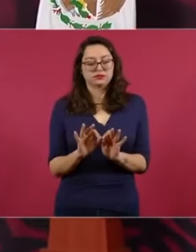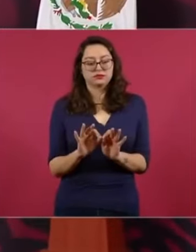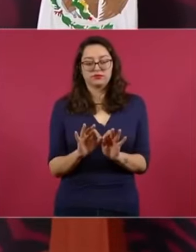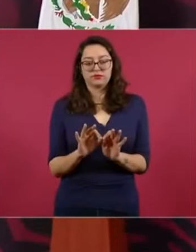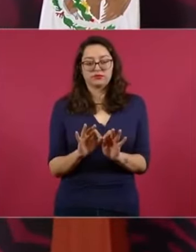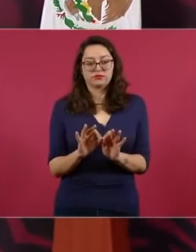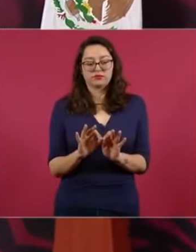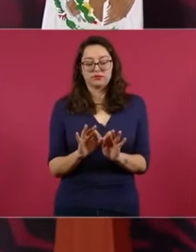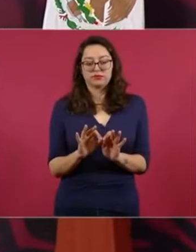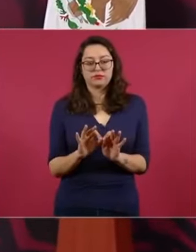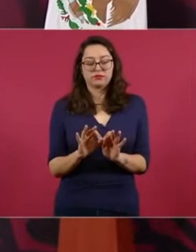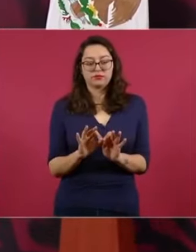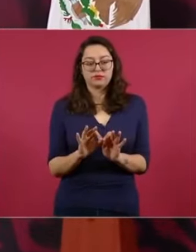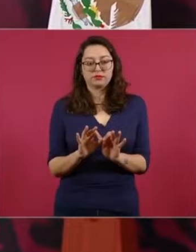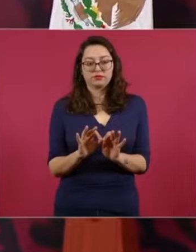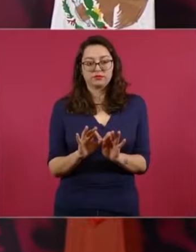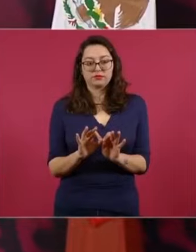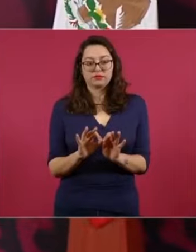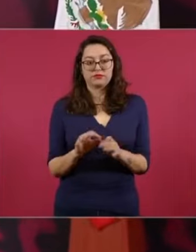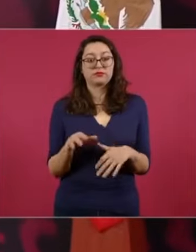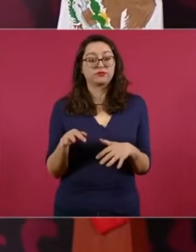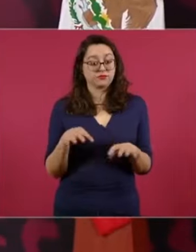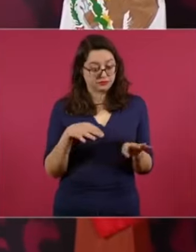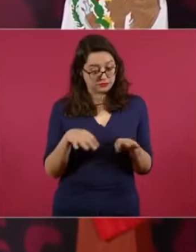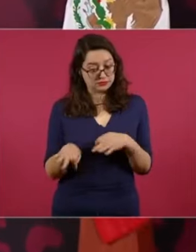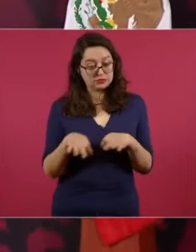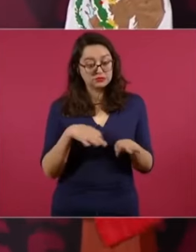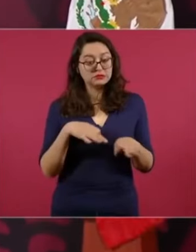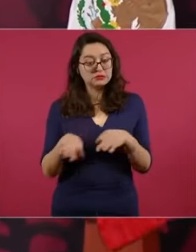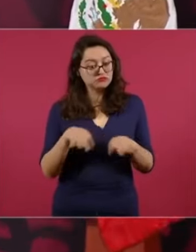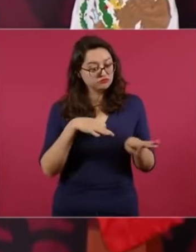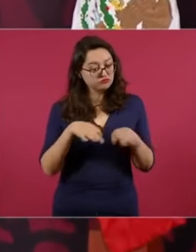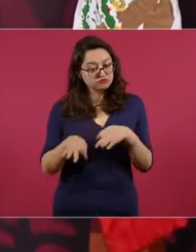Y que es un noble oficio